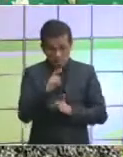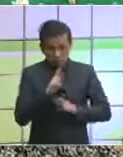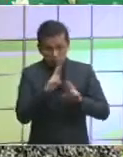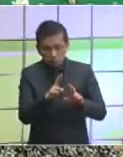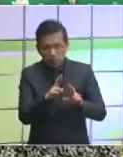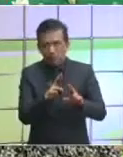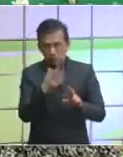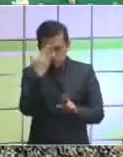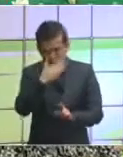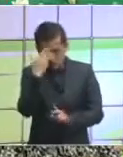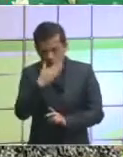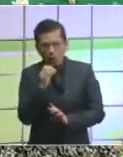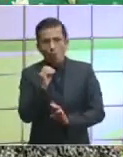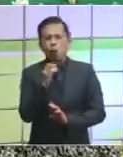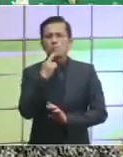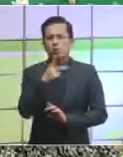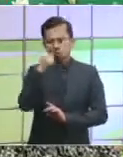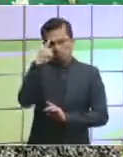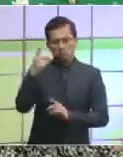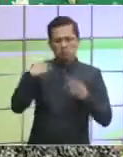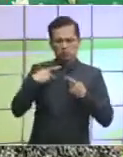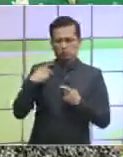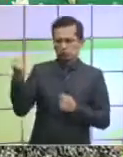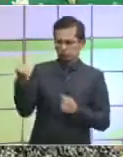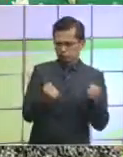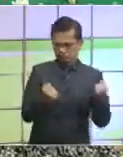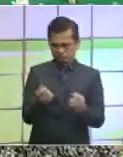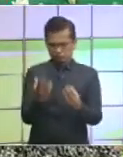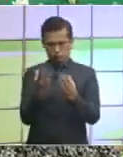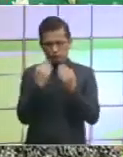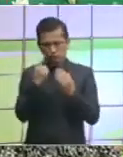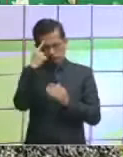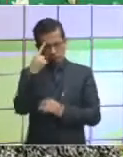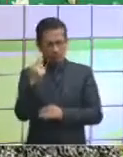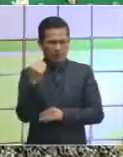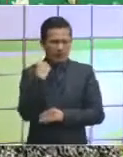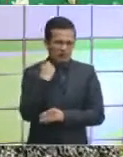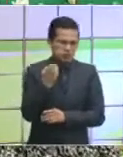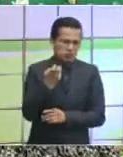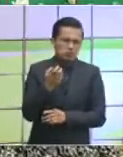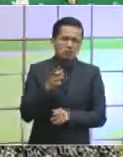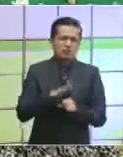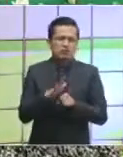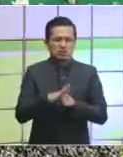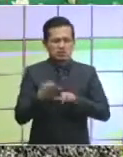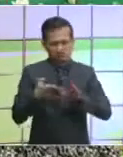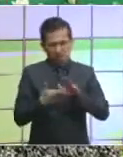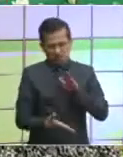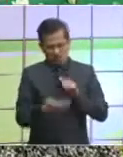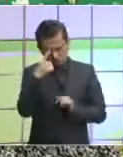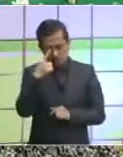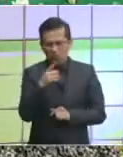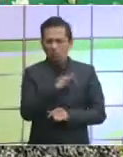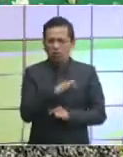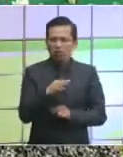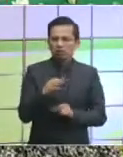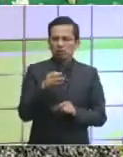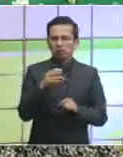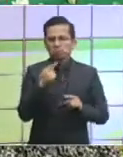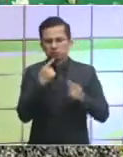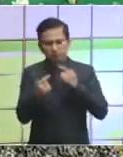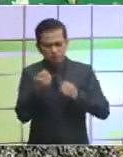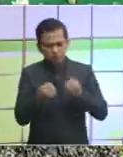de que las personas le vengan a enseñar derecho porque para eso está el expediente y parece está la litis en ese mismo sentido pero en fin